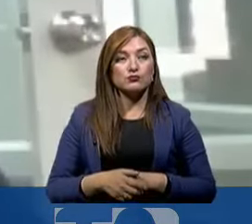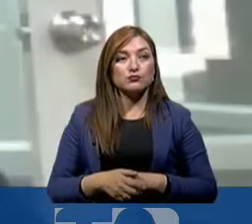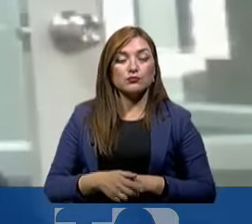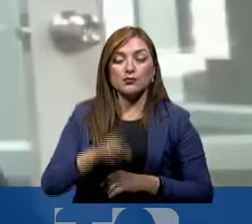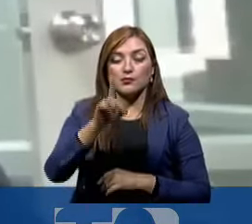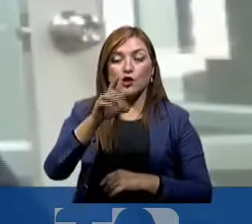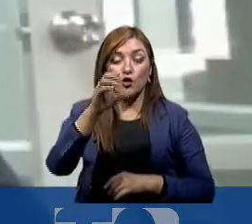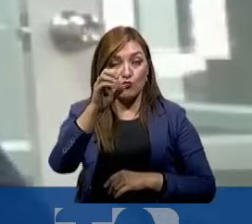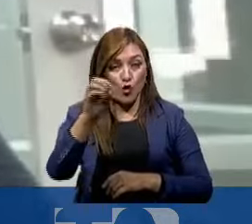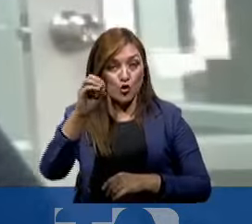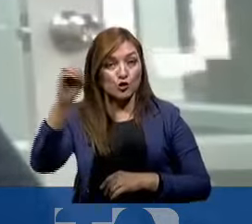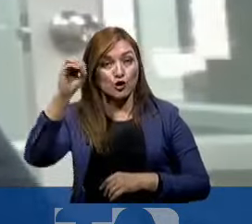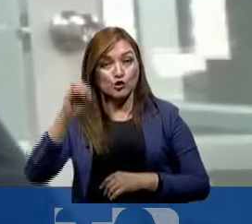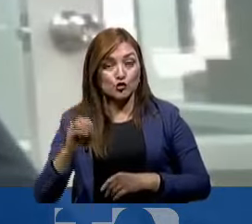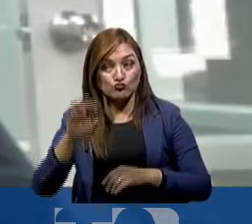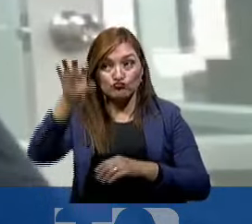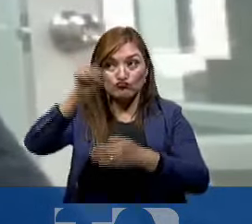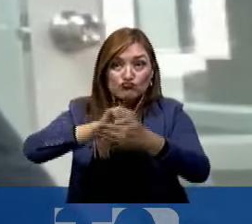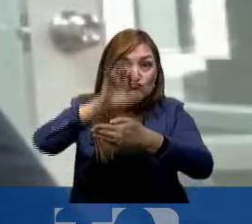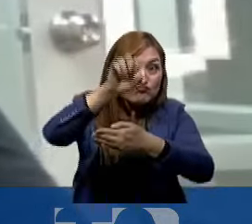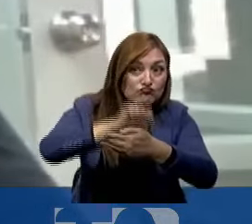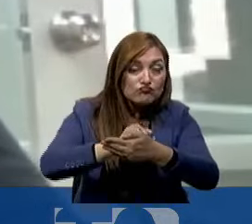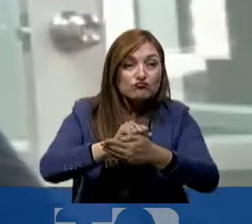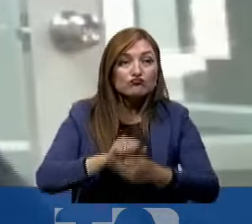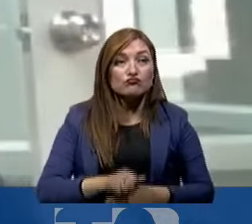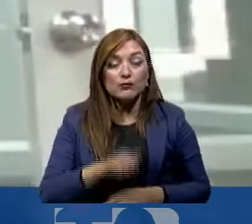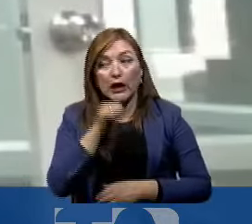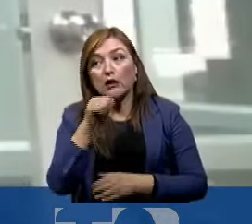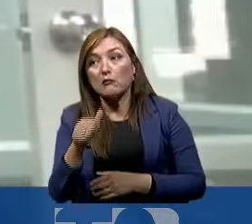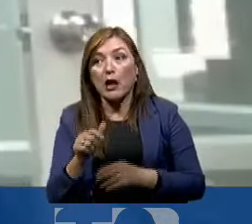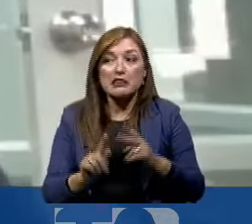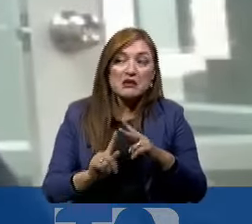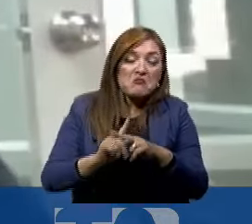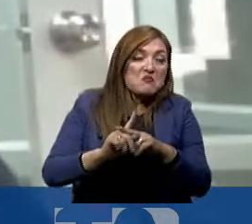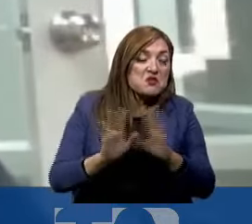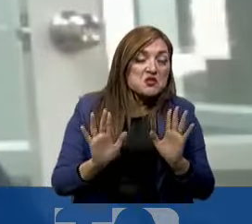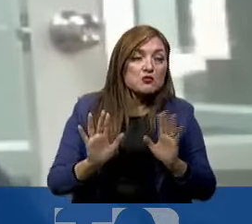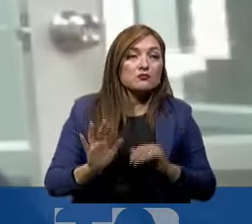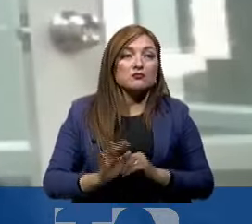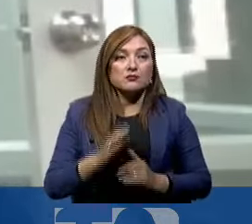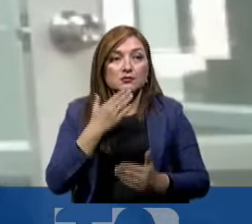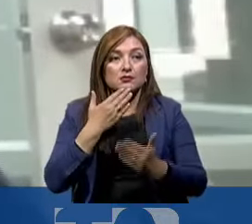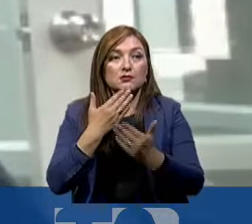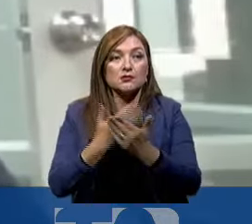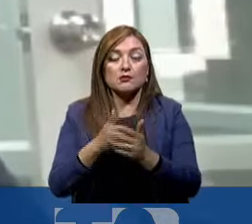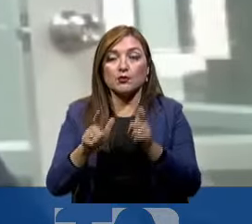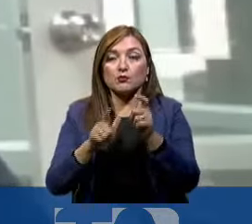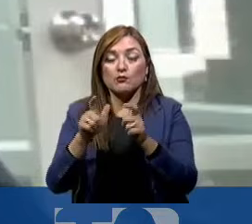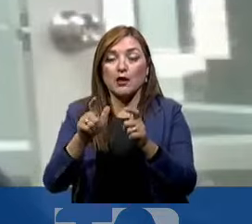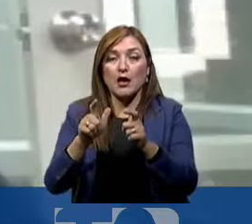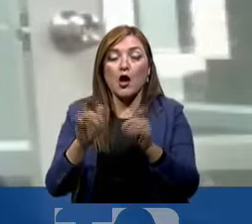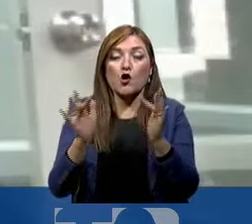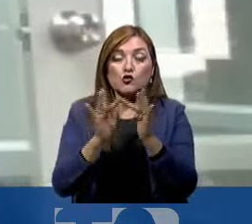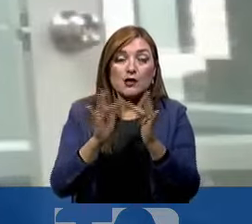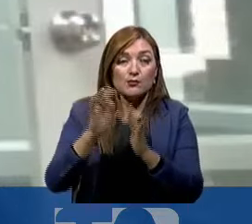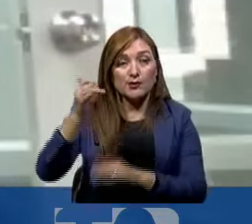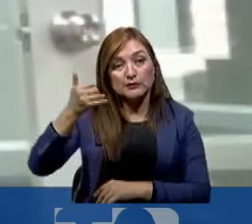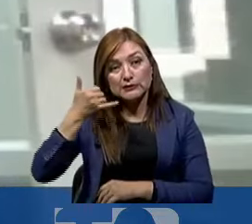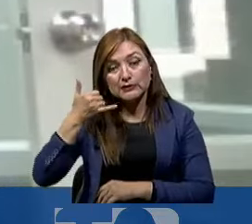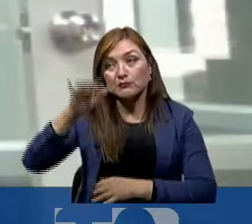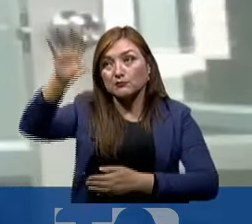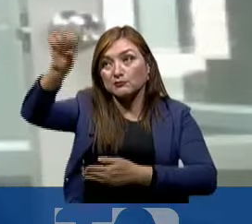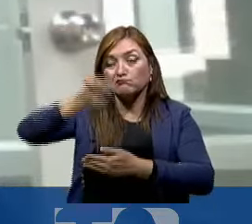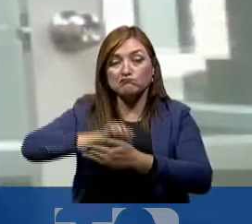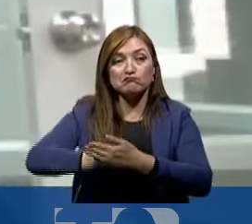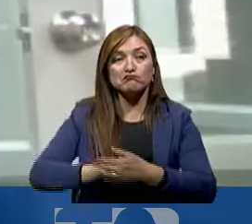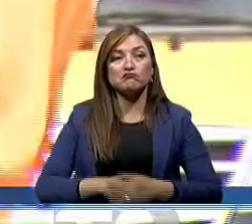retirado. Si es que habría algo que nos haya quedado por allí, le agradeceríamos a los vecinos que se contacten con nosotros para hacer el